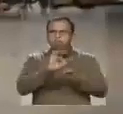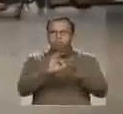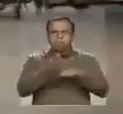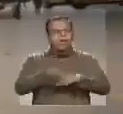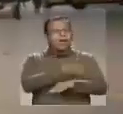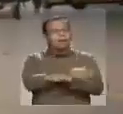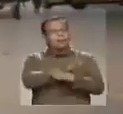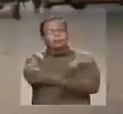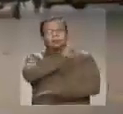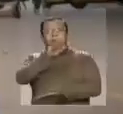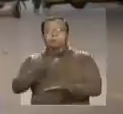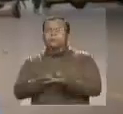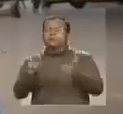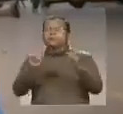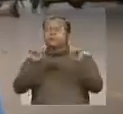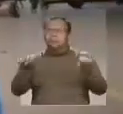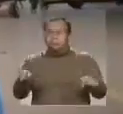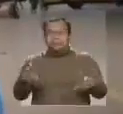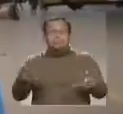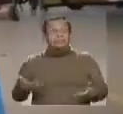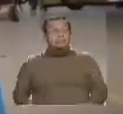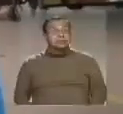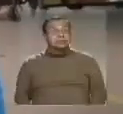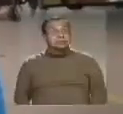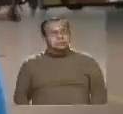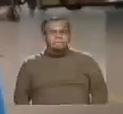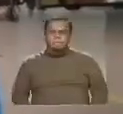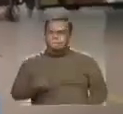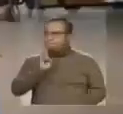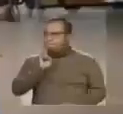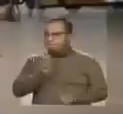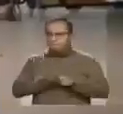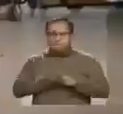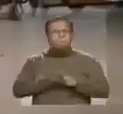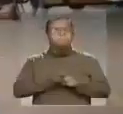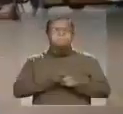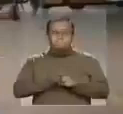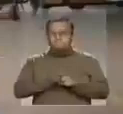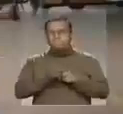Al principio fue bastante complicado porque